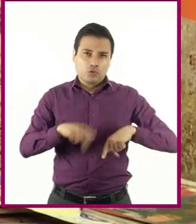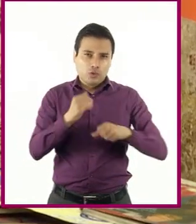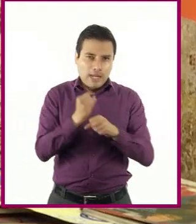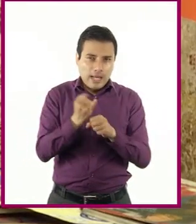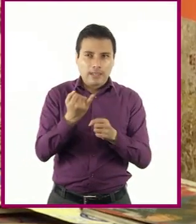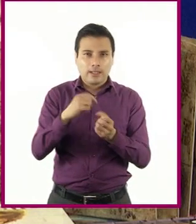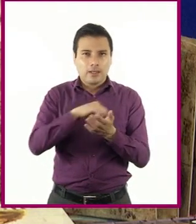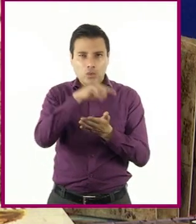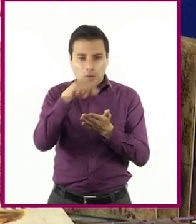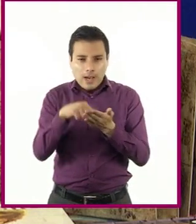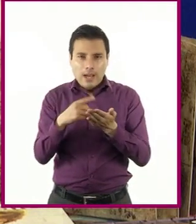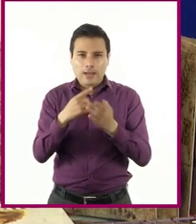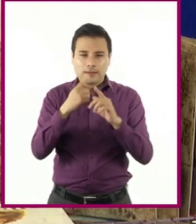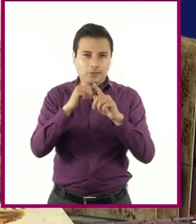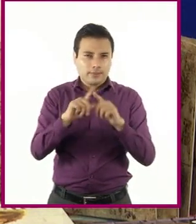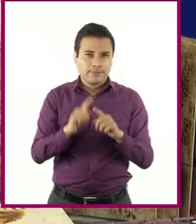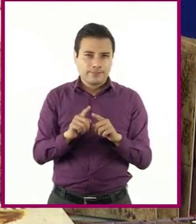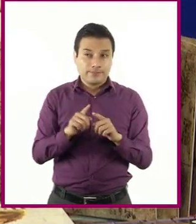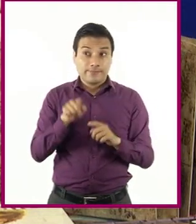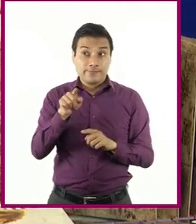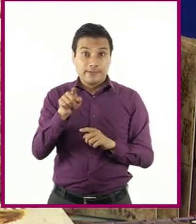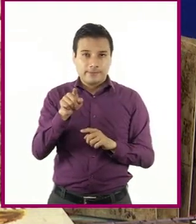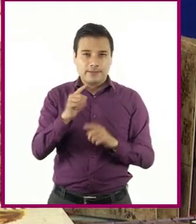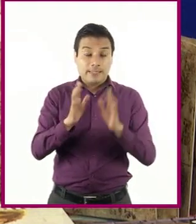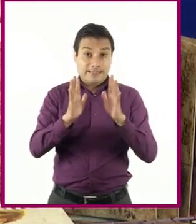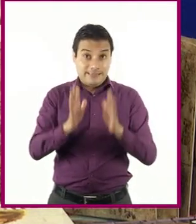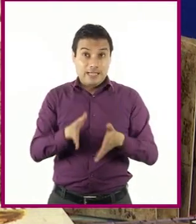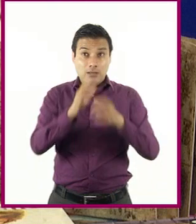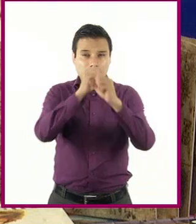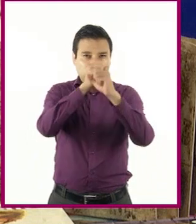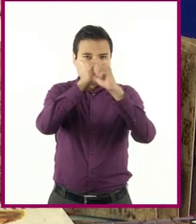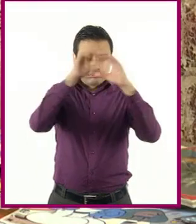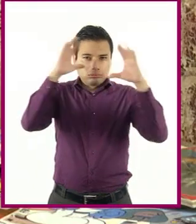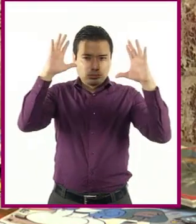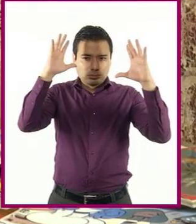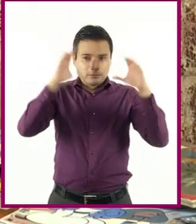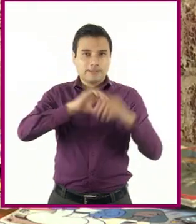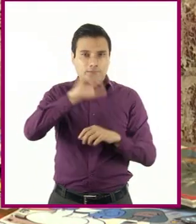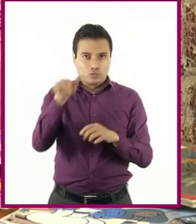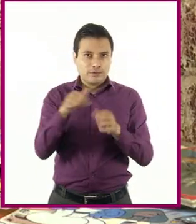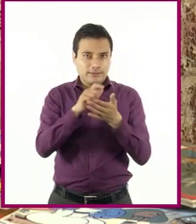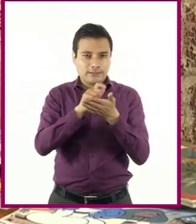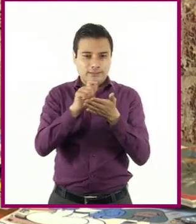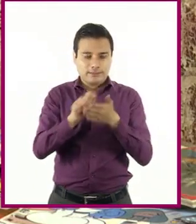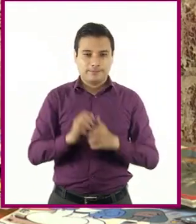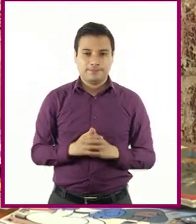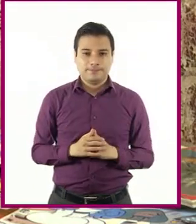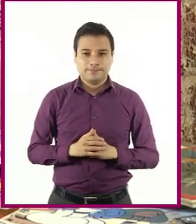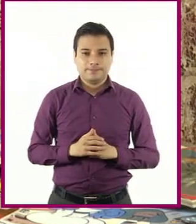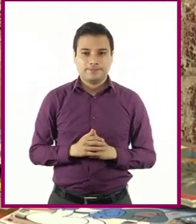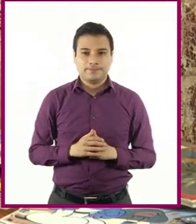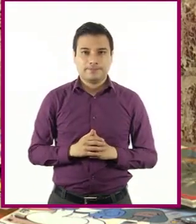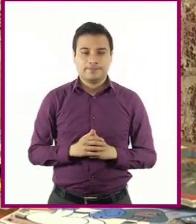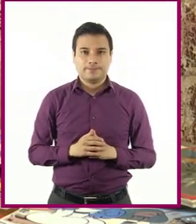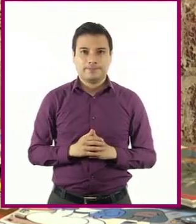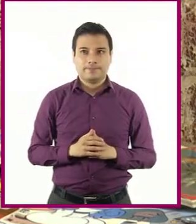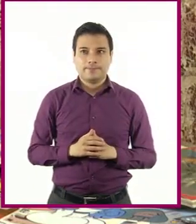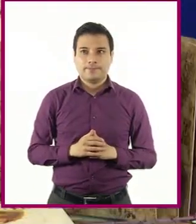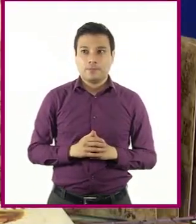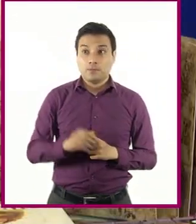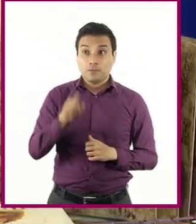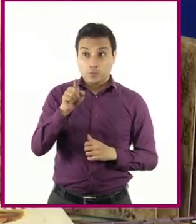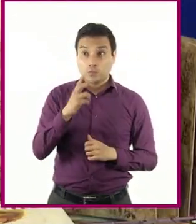Cuando escriben una historieta es porque ya la visualizaron en su imaginación. ¿Has usado historietas para